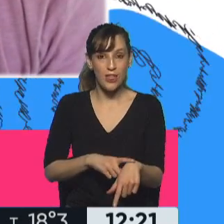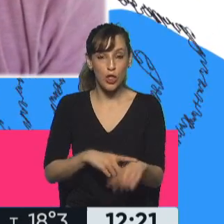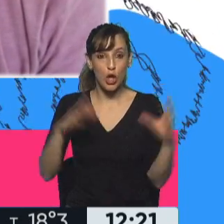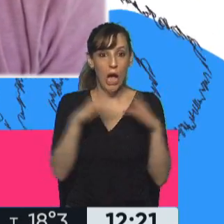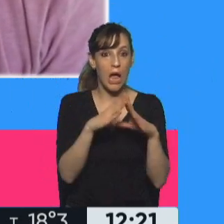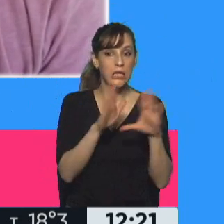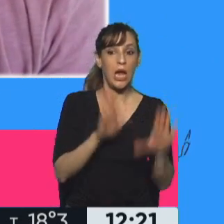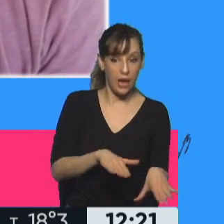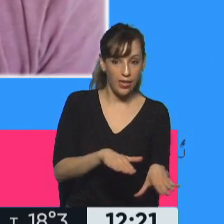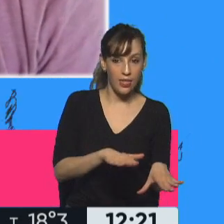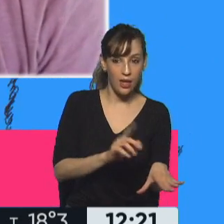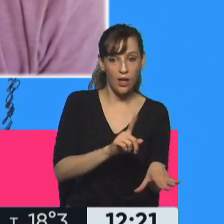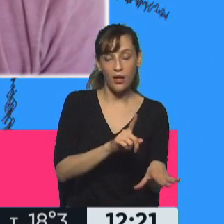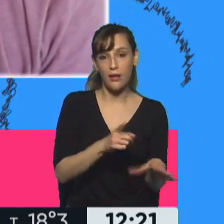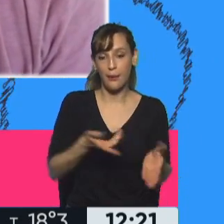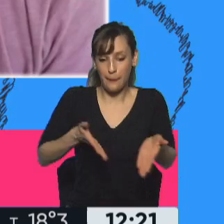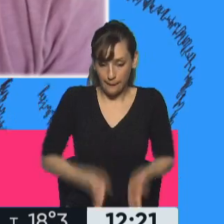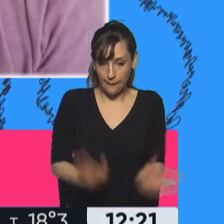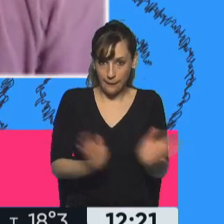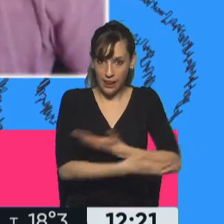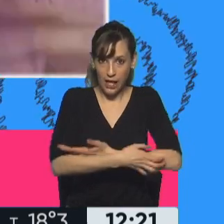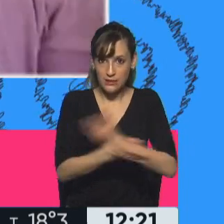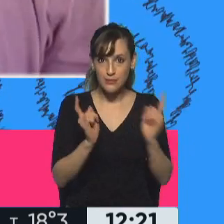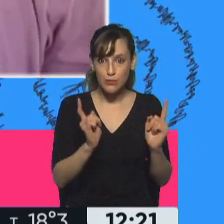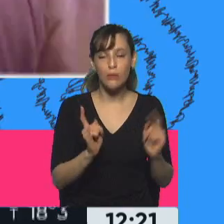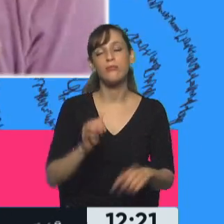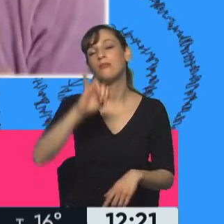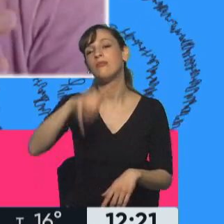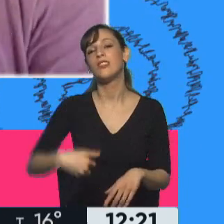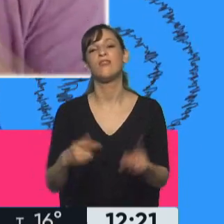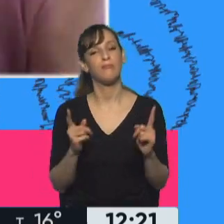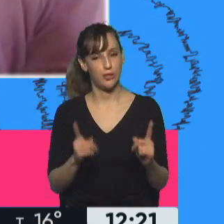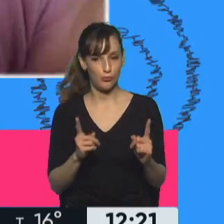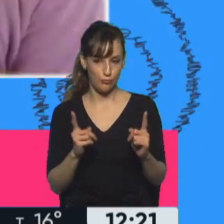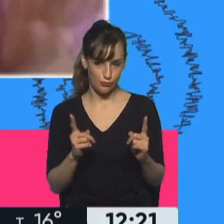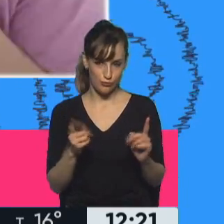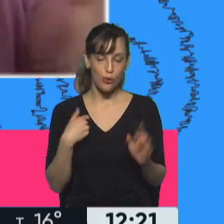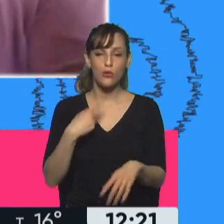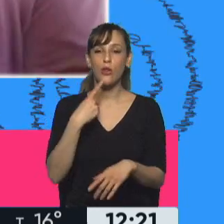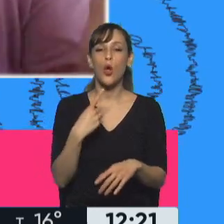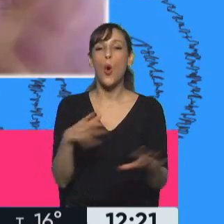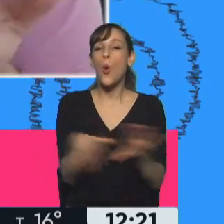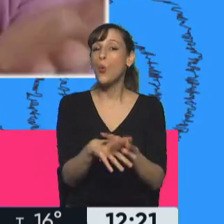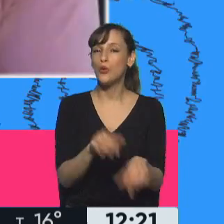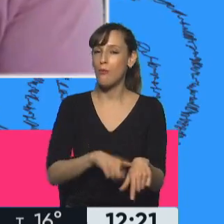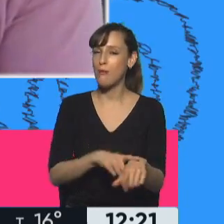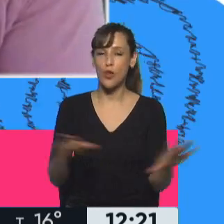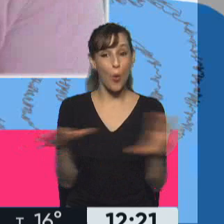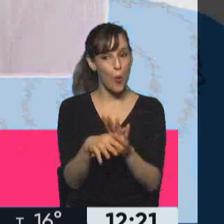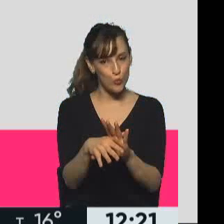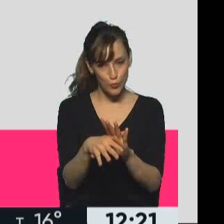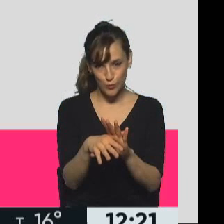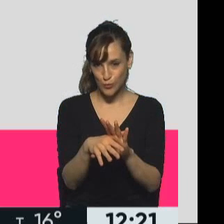con el inicio, ¿no?, de la pandemia. Vinieron de la mano. Mira, yo digo que las cosas también a veces suceden en el momento que tienen que suceder. Y vino